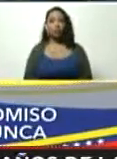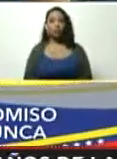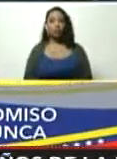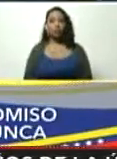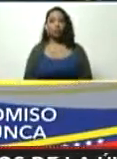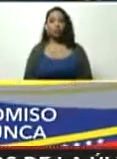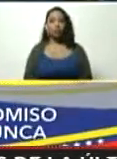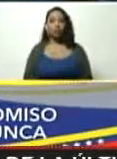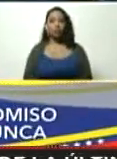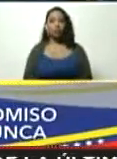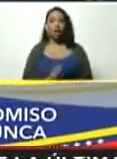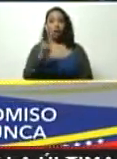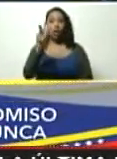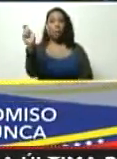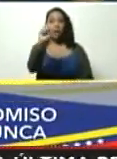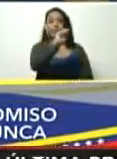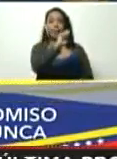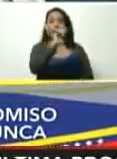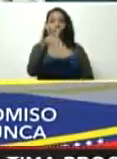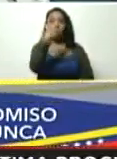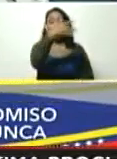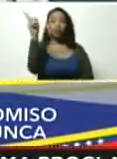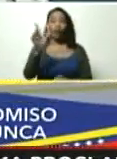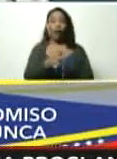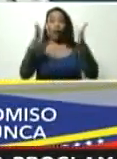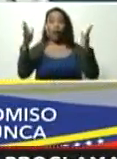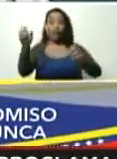Y 2 meses después de esa gran victoria,